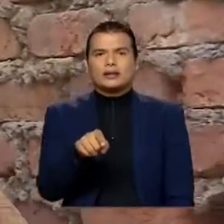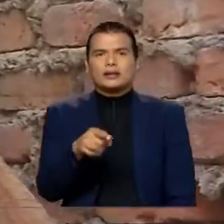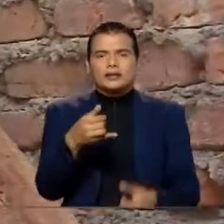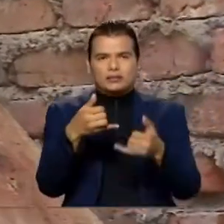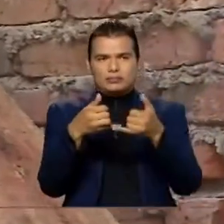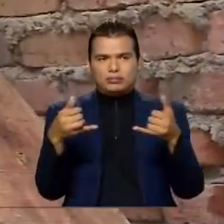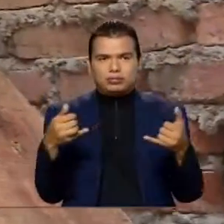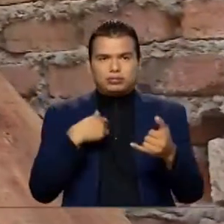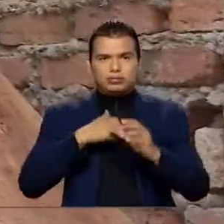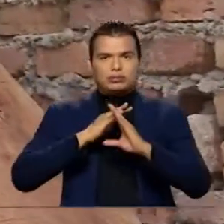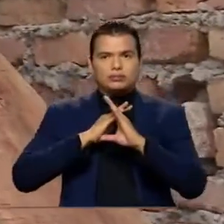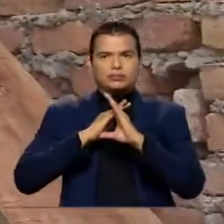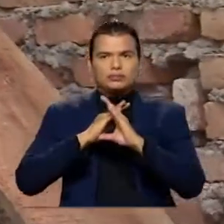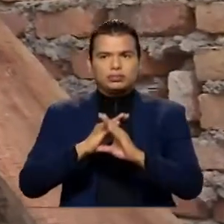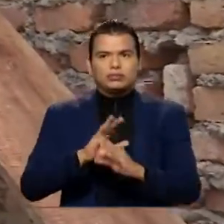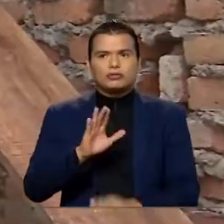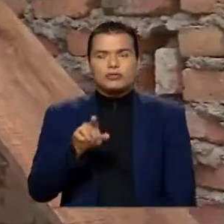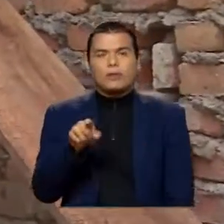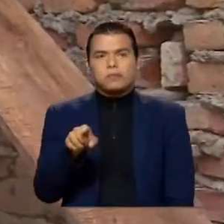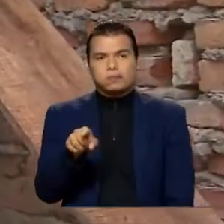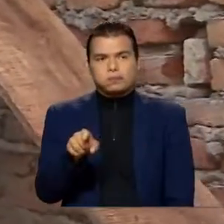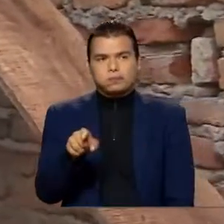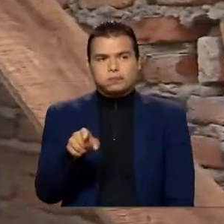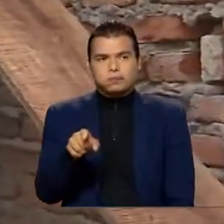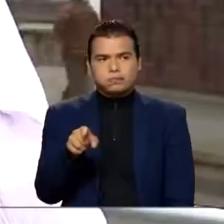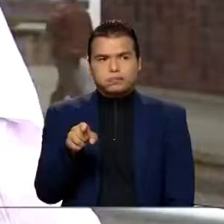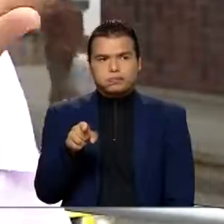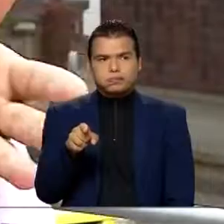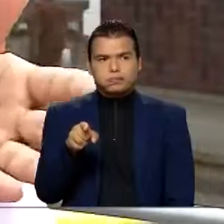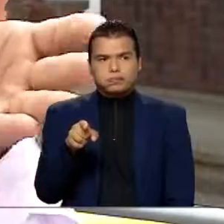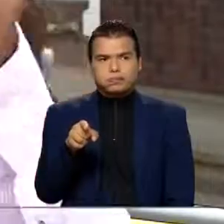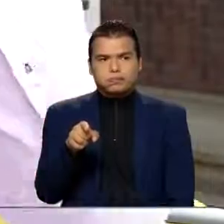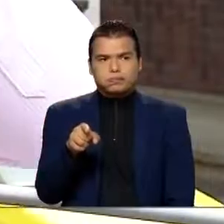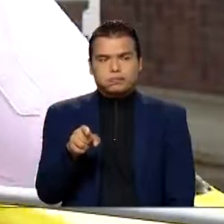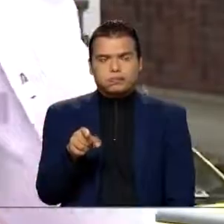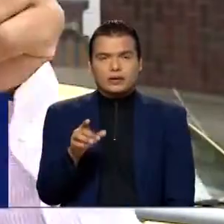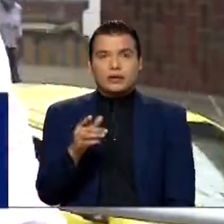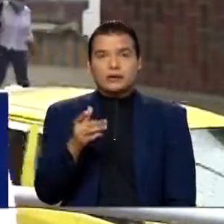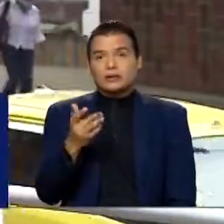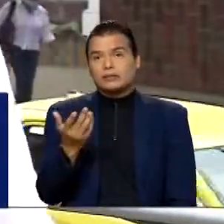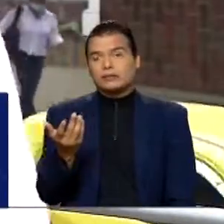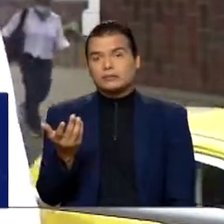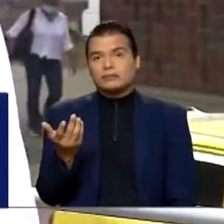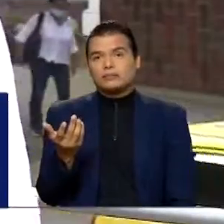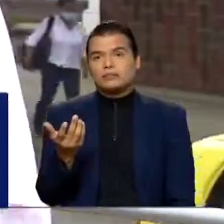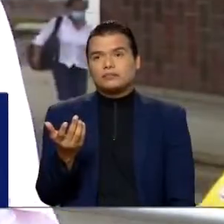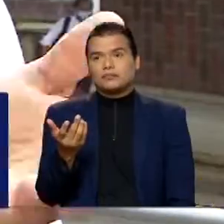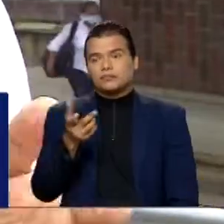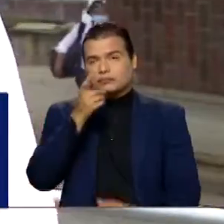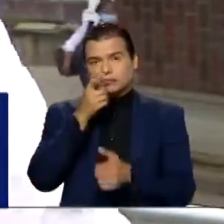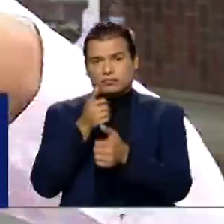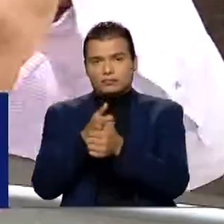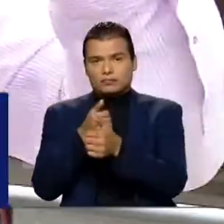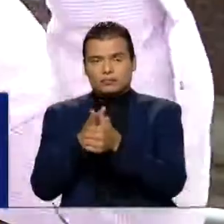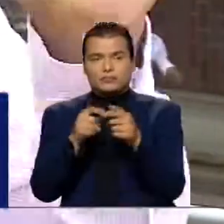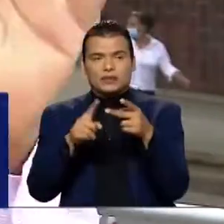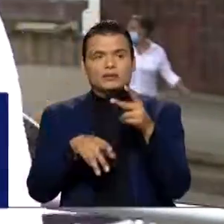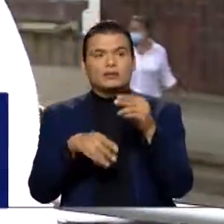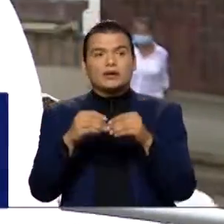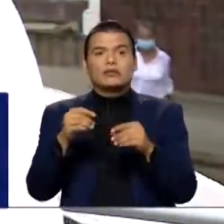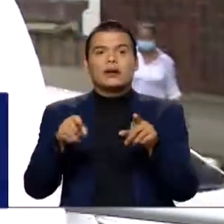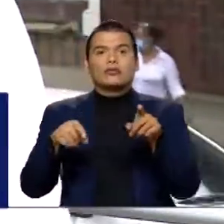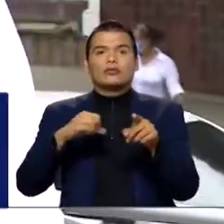neutros sin aislamiento que puedan entrar en contacto. Si la vivienda tiene la famosa cajita de breaker, que a veces las personas dicen, ah, no, ¿para qué